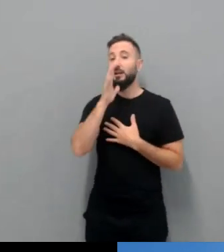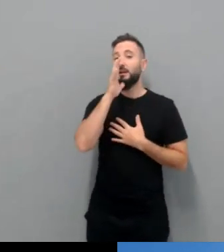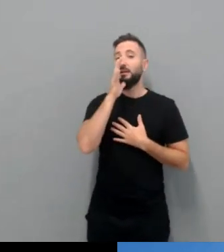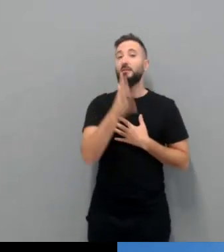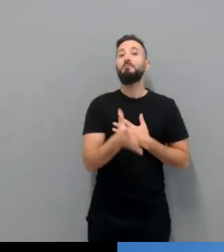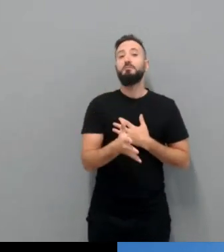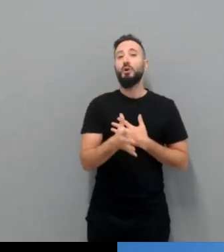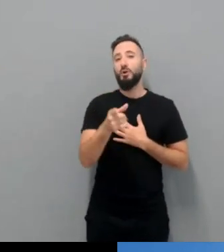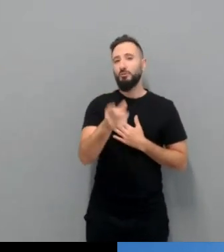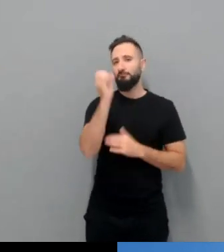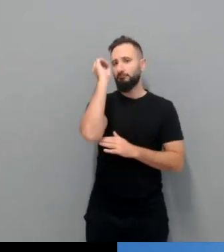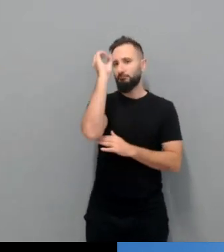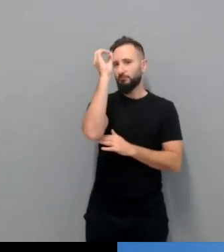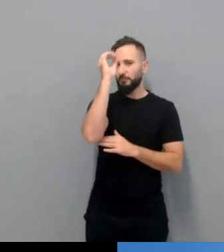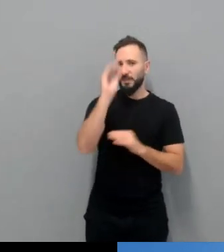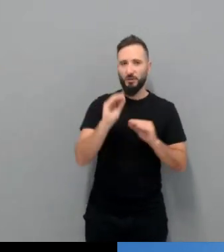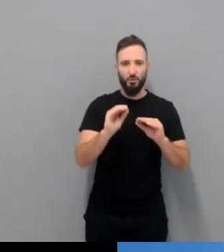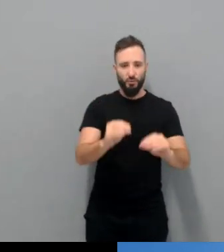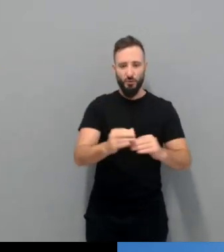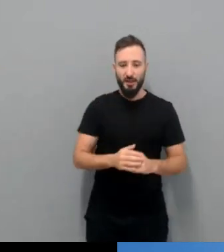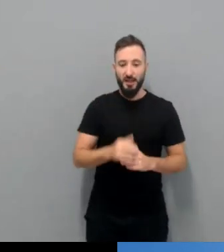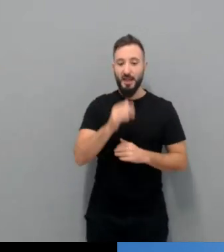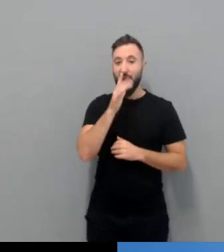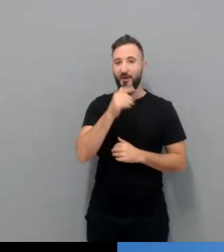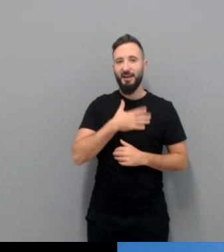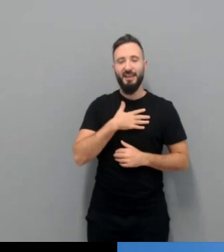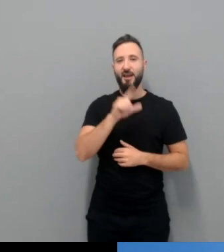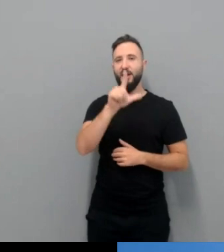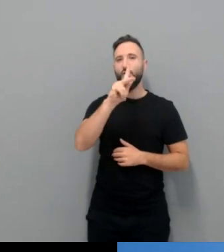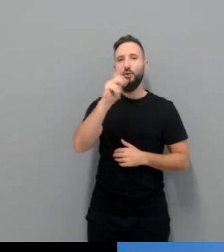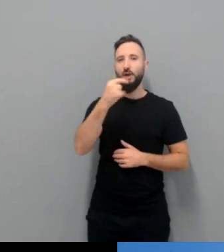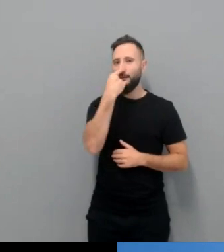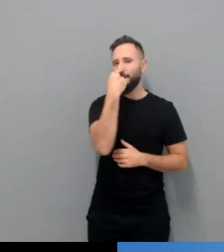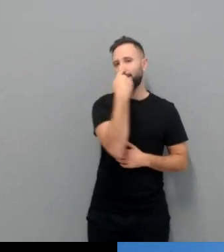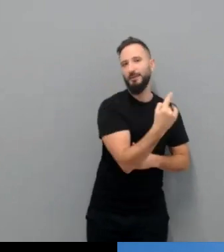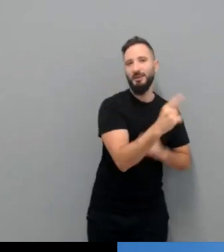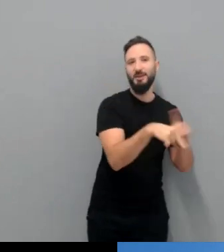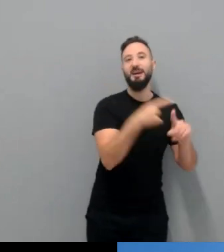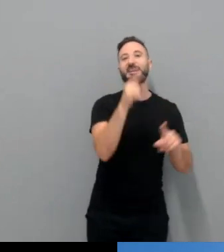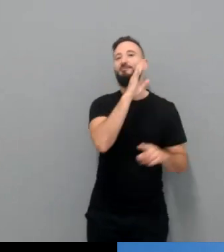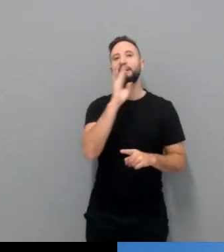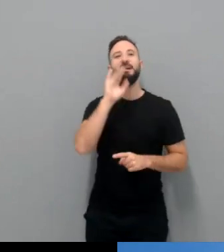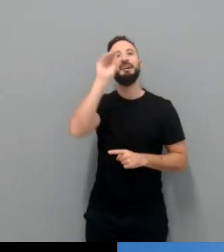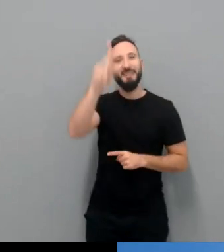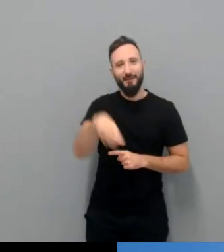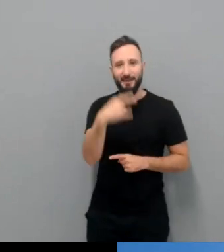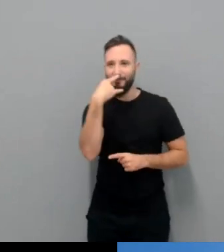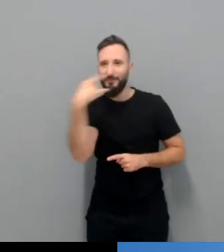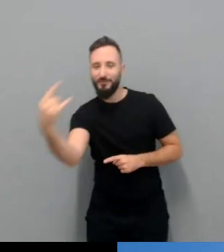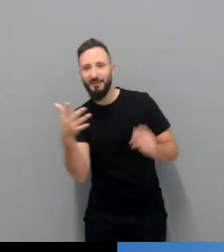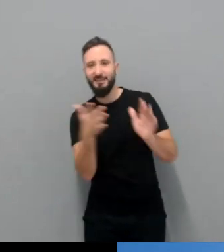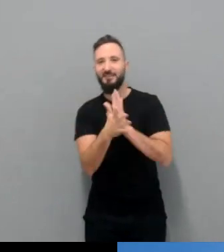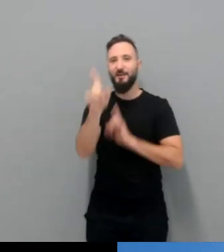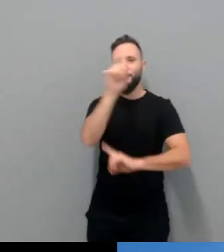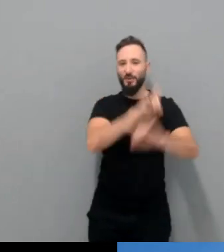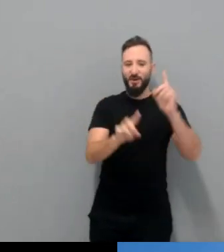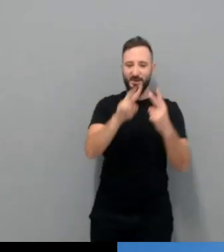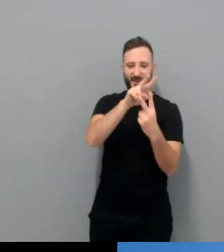por tu intervención. Ahora ya nos hemos enamorado de Luca y también de ti, así que ya tenemos dos problemas.